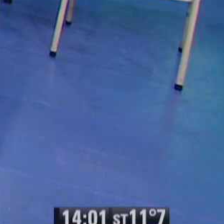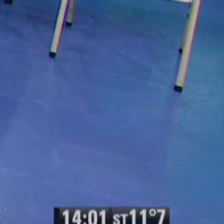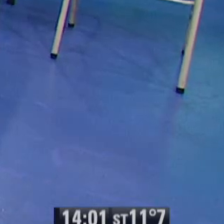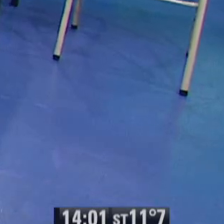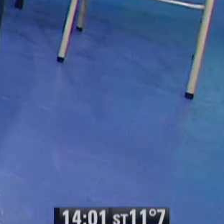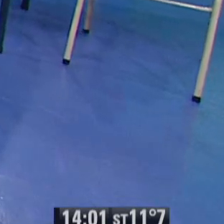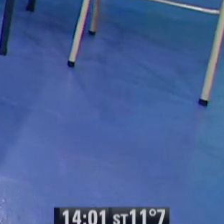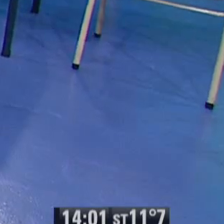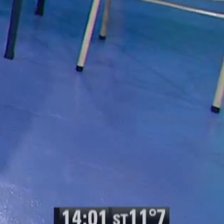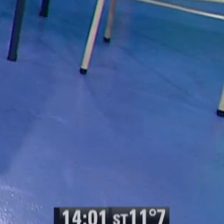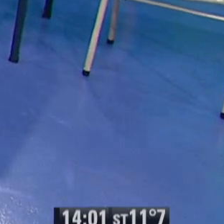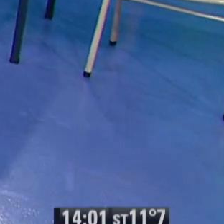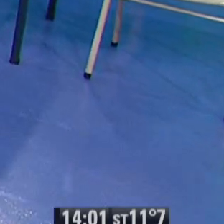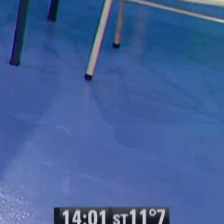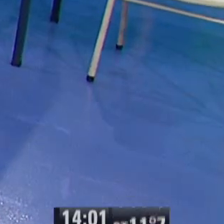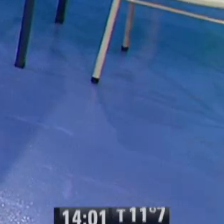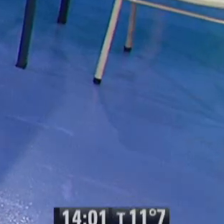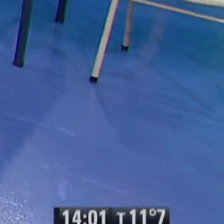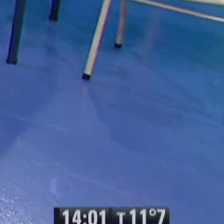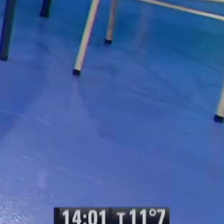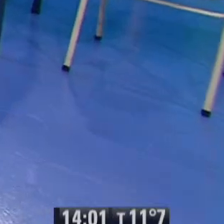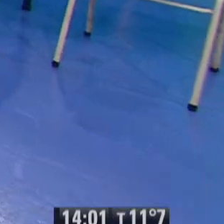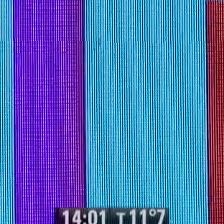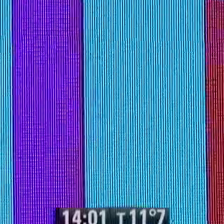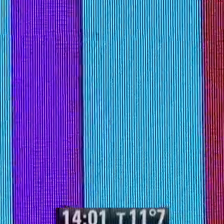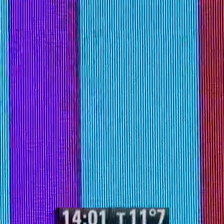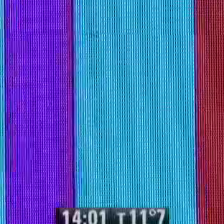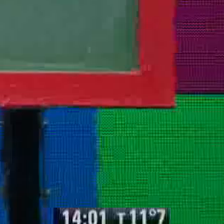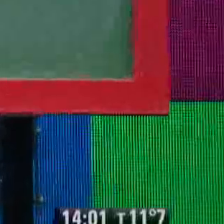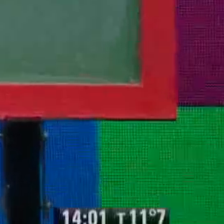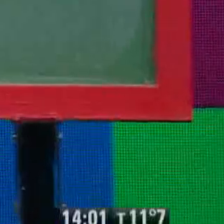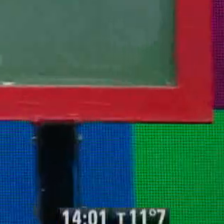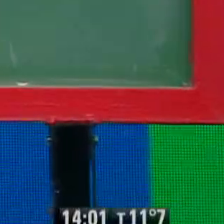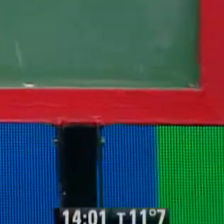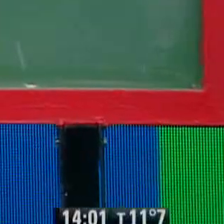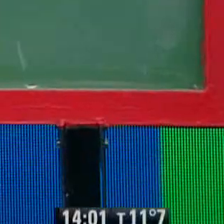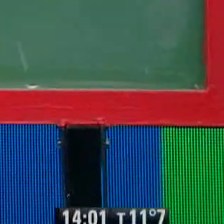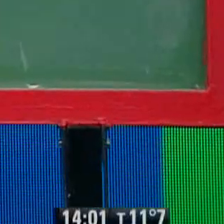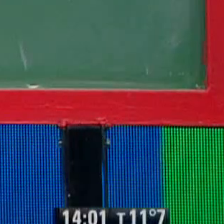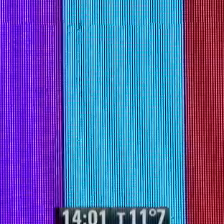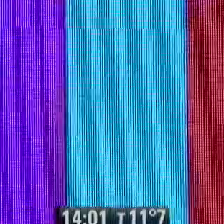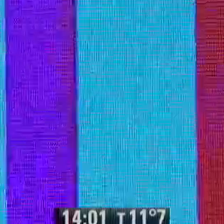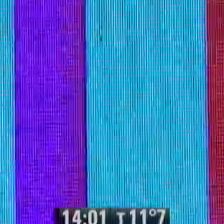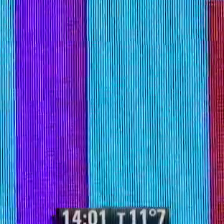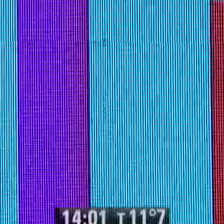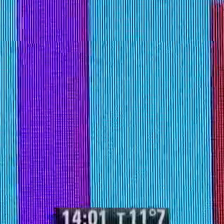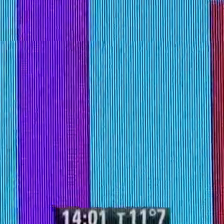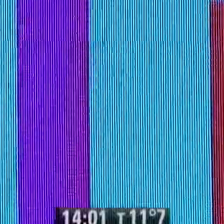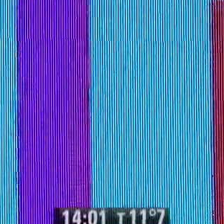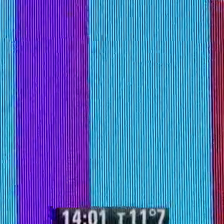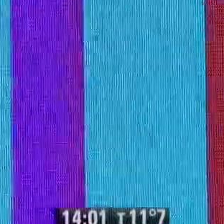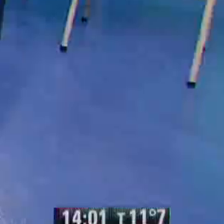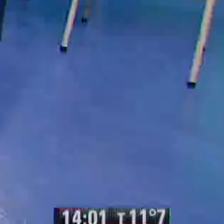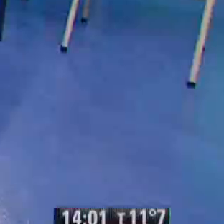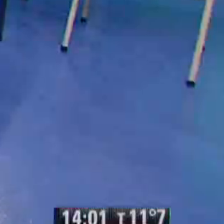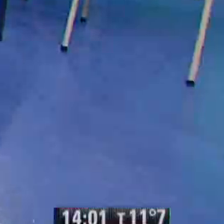cierto! Bien, bien, todavía no caigo, es como que bueno, es un día. ¿Cuánto vas a cumplir? No lo voy a decir. ¿Qué lo digo? Se termina la conversación